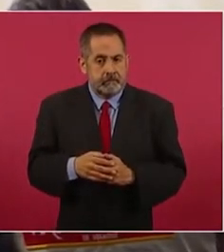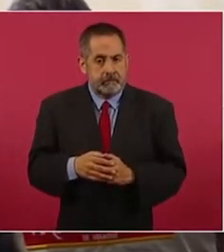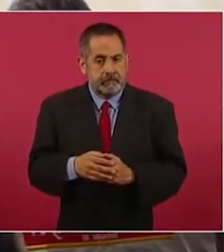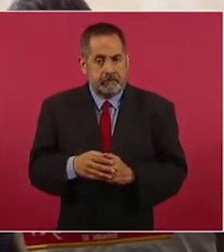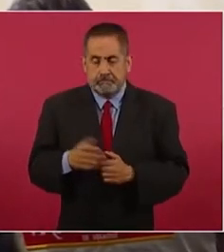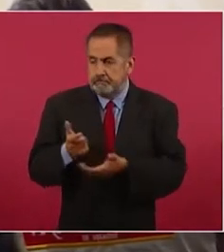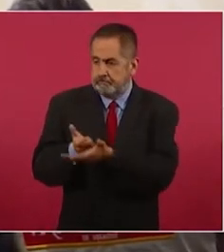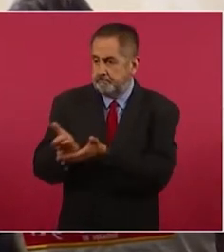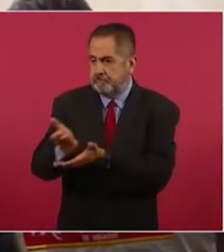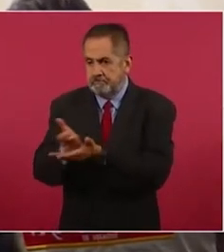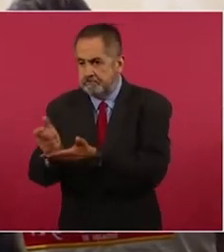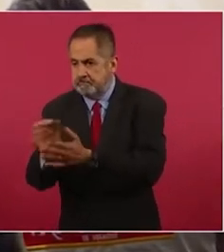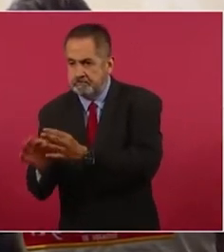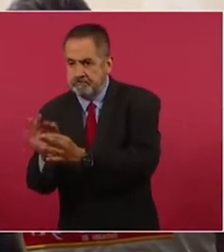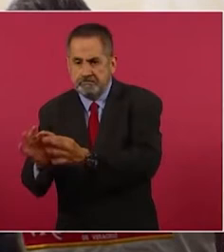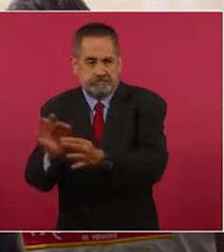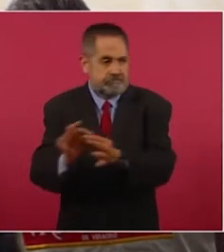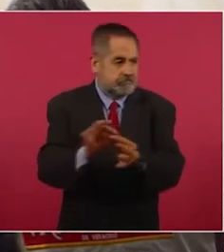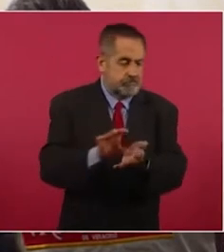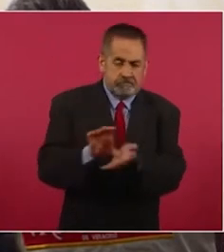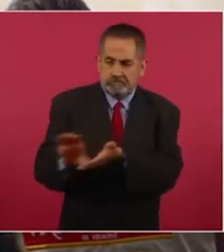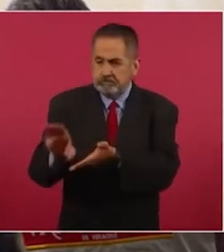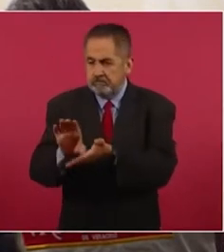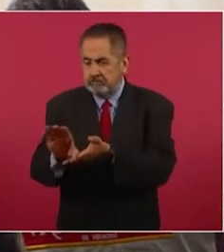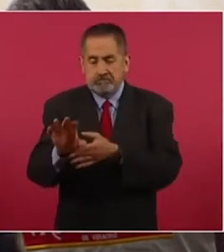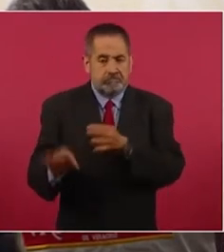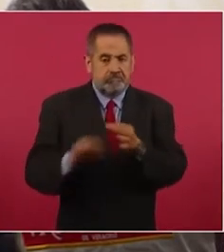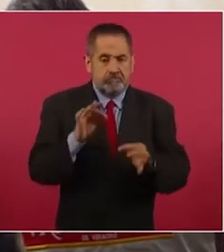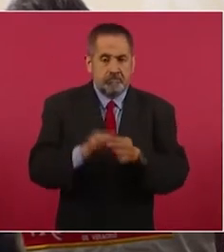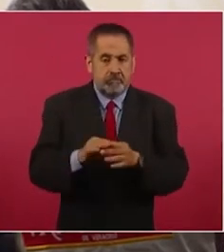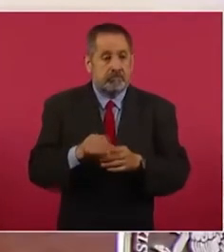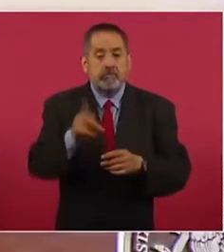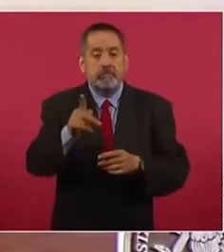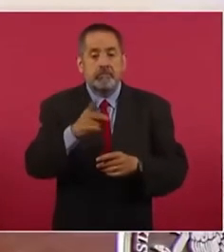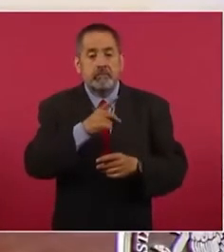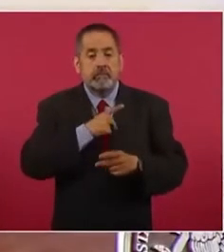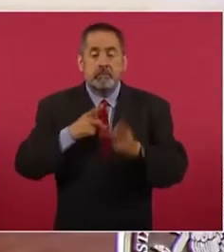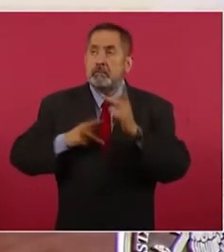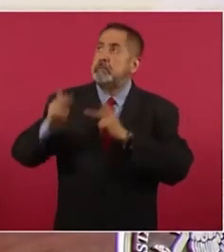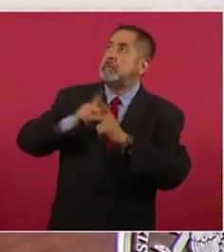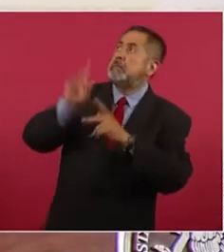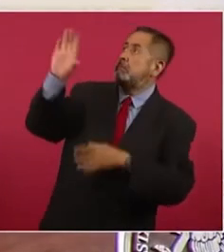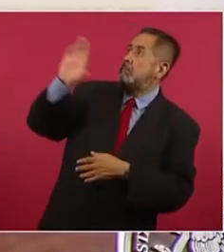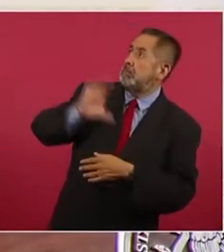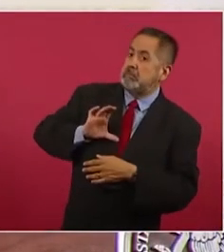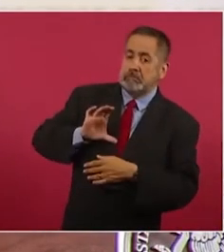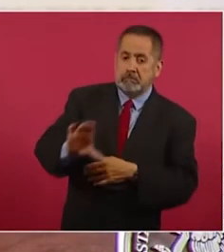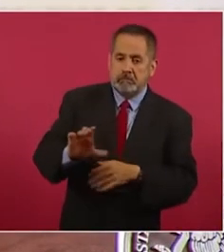podamos financiar las obras sin endeudar al país.